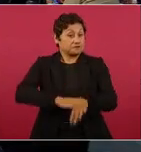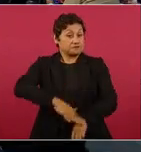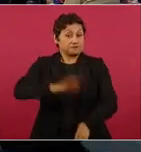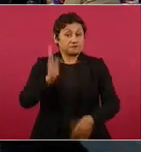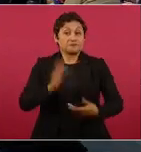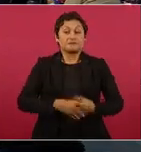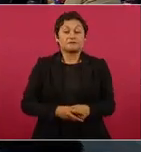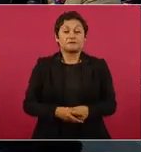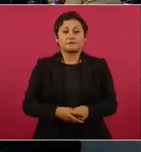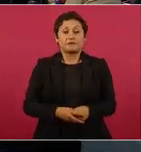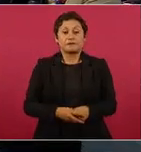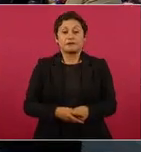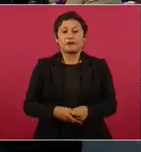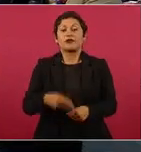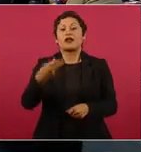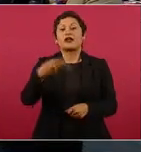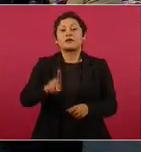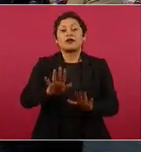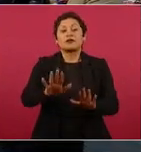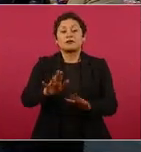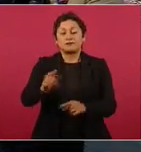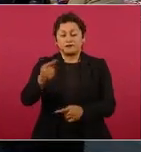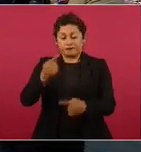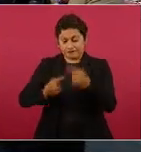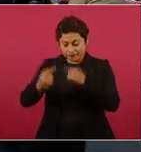Pero bueno, regresando